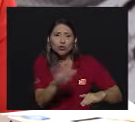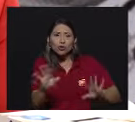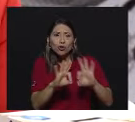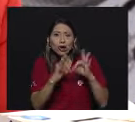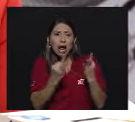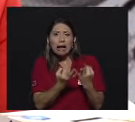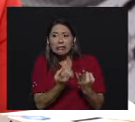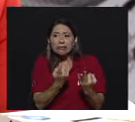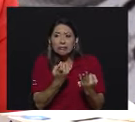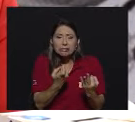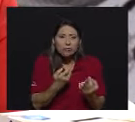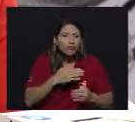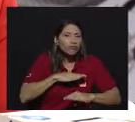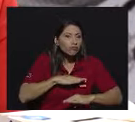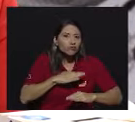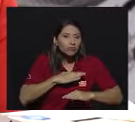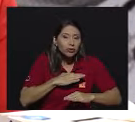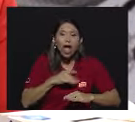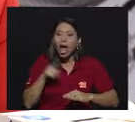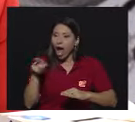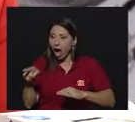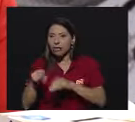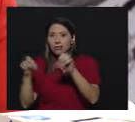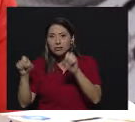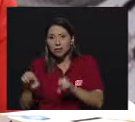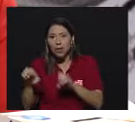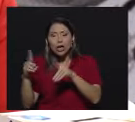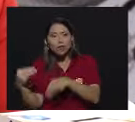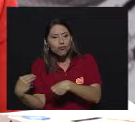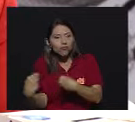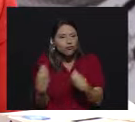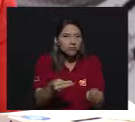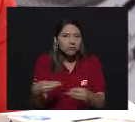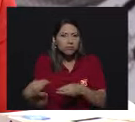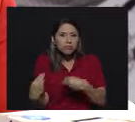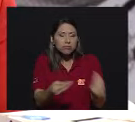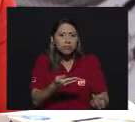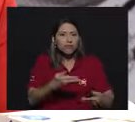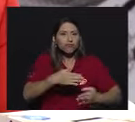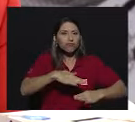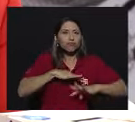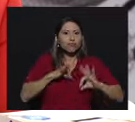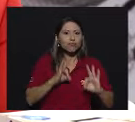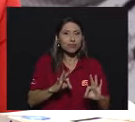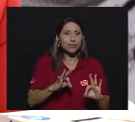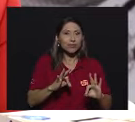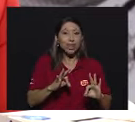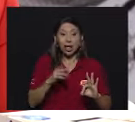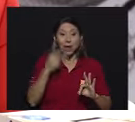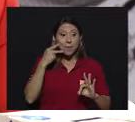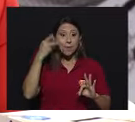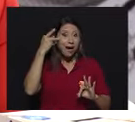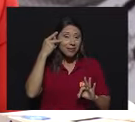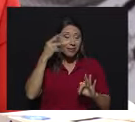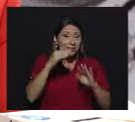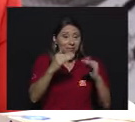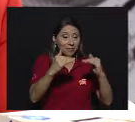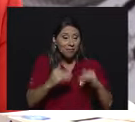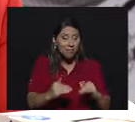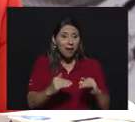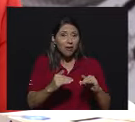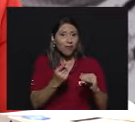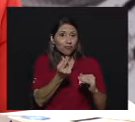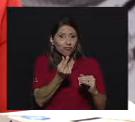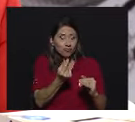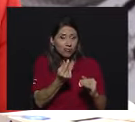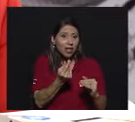hogares, ¿verdad? En estos hogares, como señalaba Dago, no solamente sus padres tienen un bajo nivel educativo, sino que también hay problemas de ingreso, de